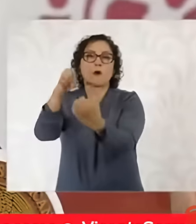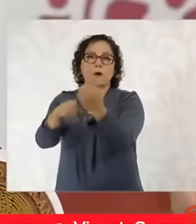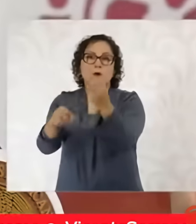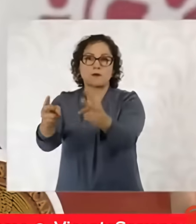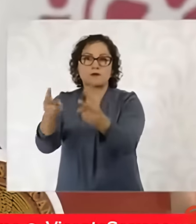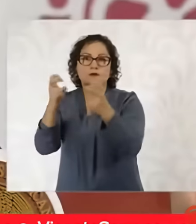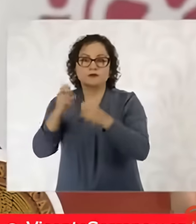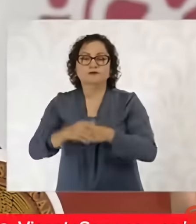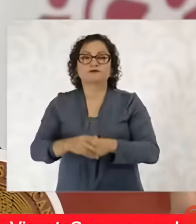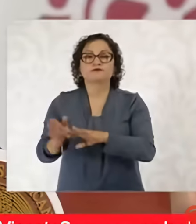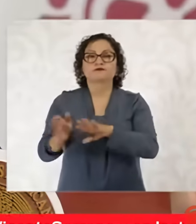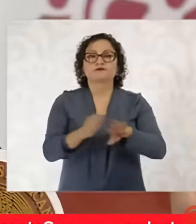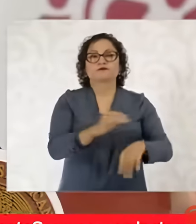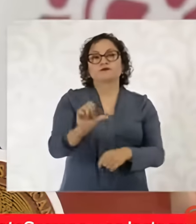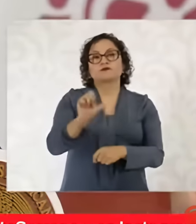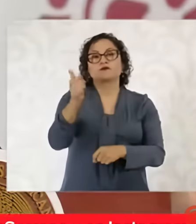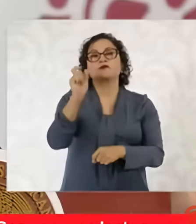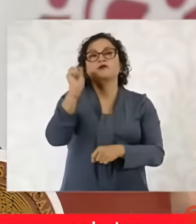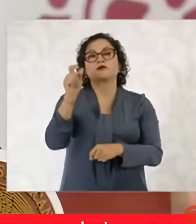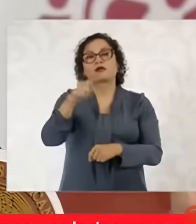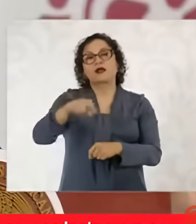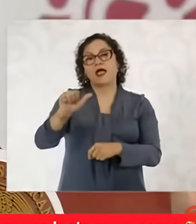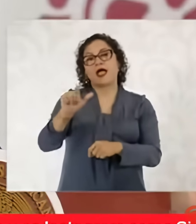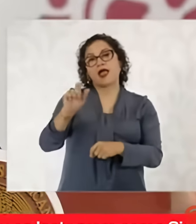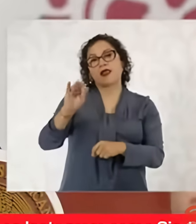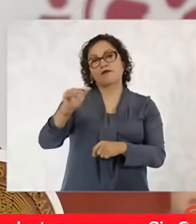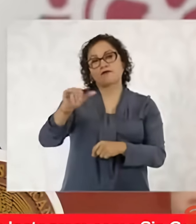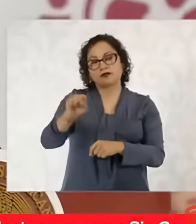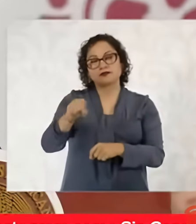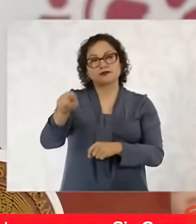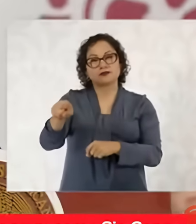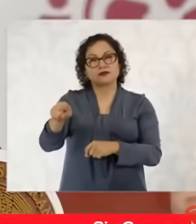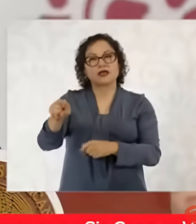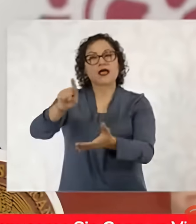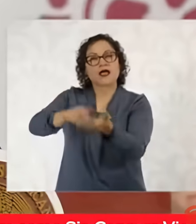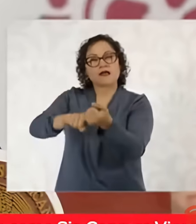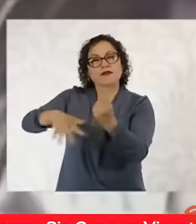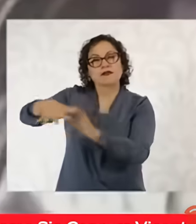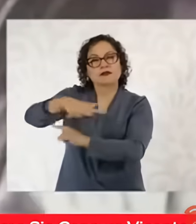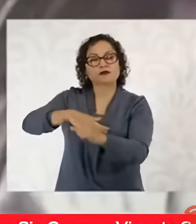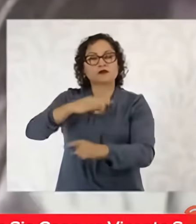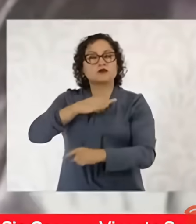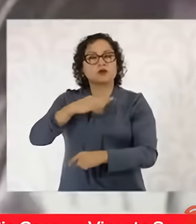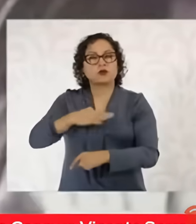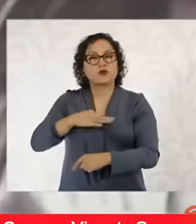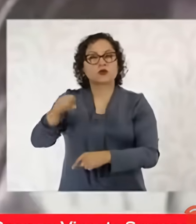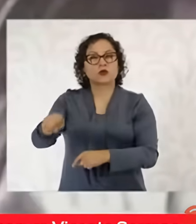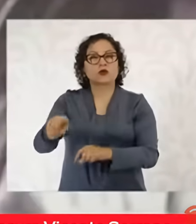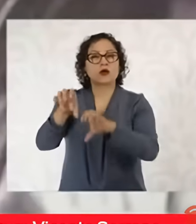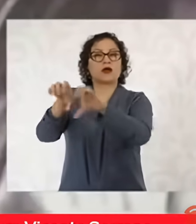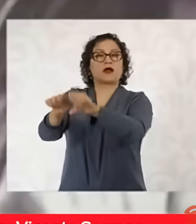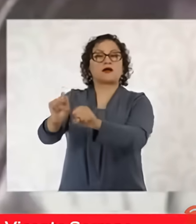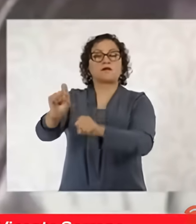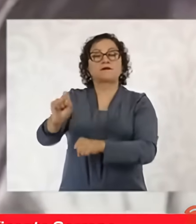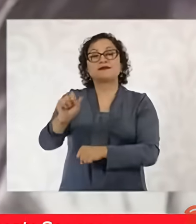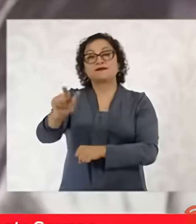se desarticuló la célula delictiva Los Alfas, que operaba en Valle de Toluca, con la detención de 27 de sus